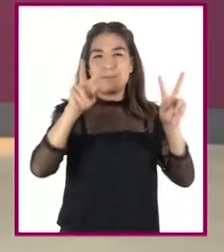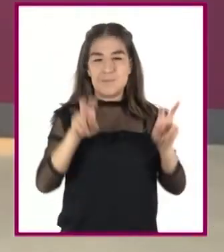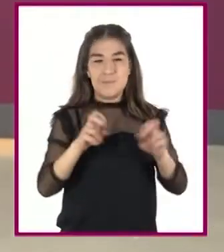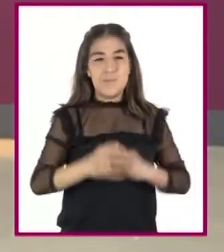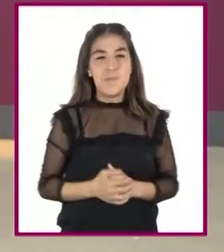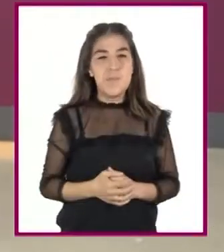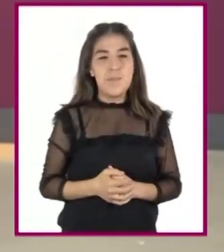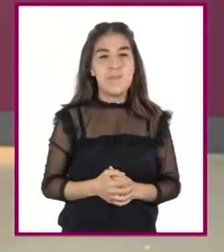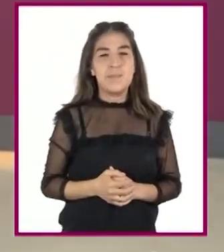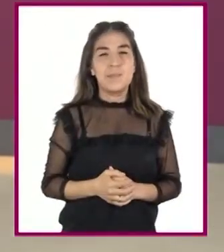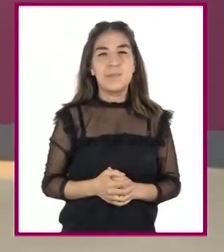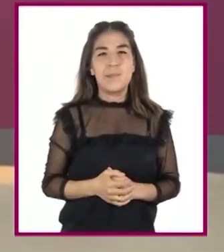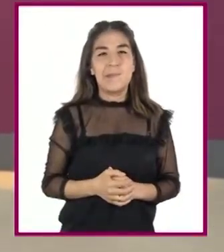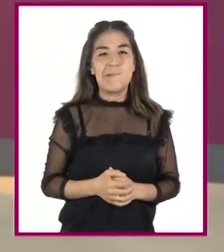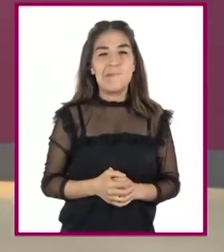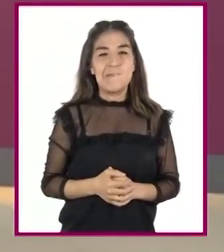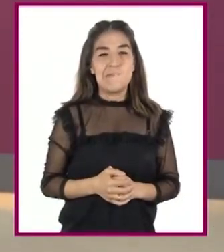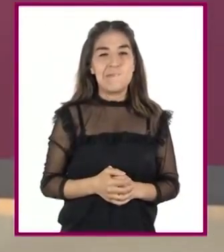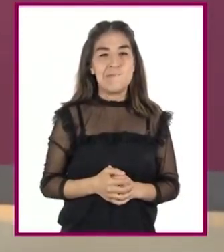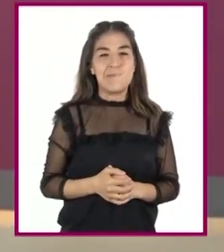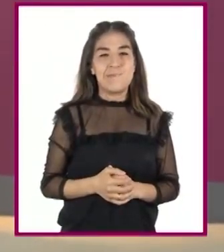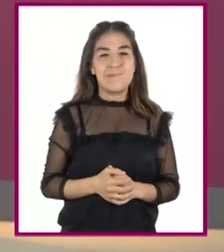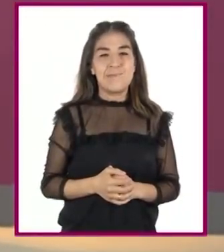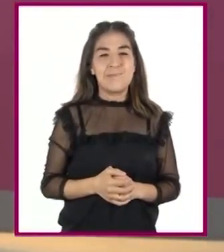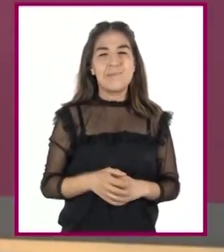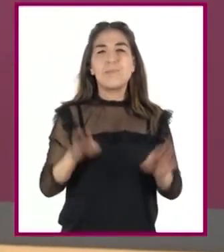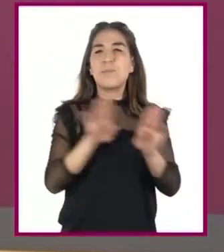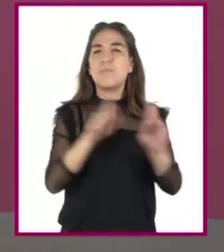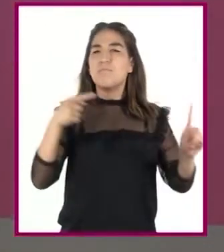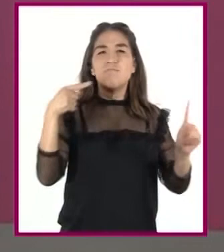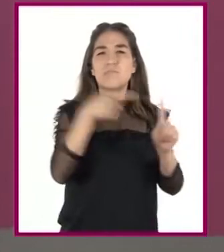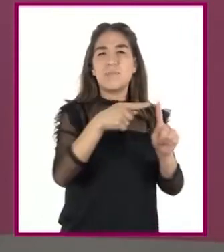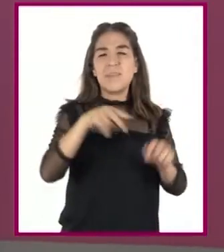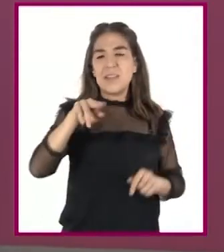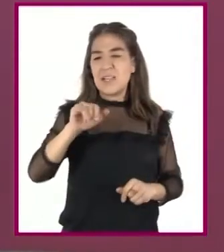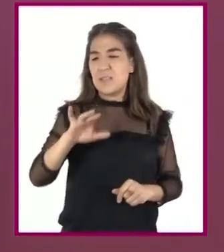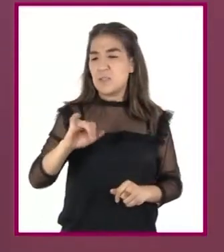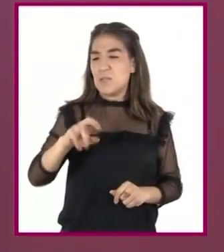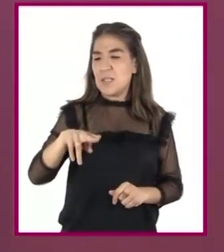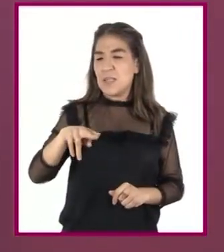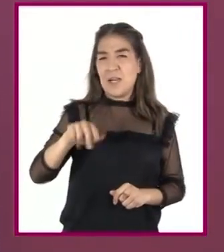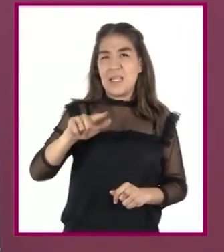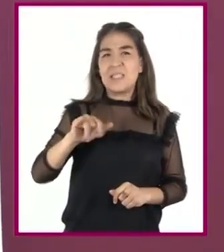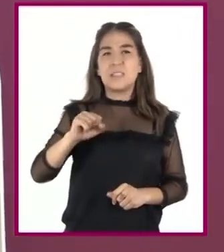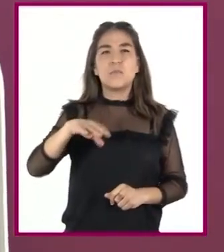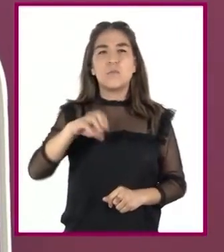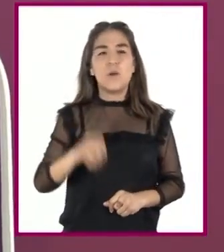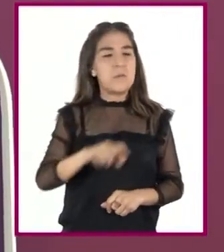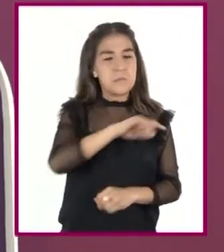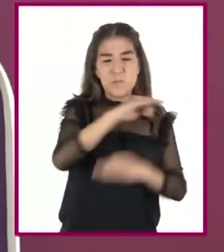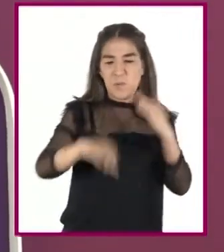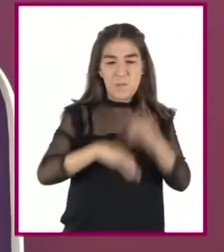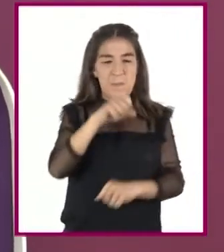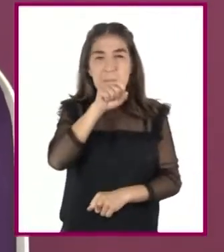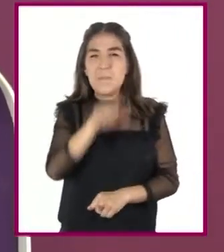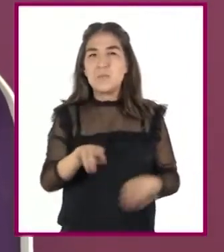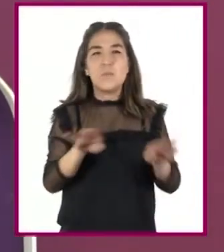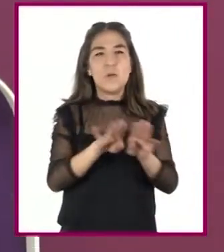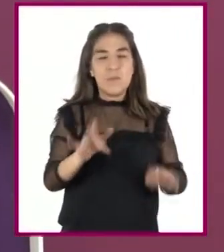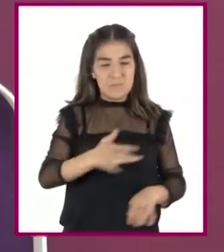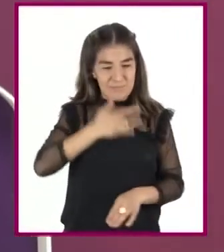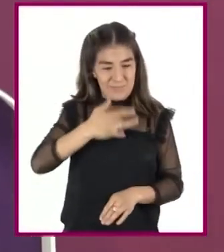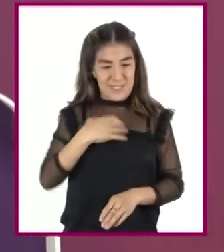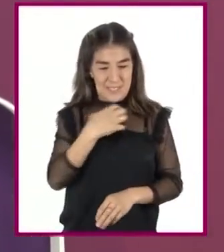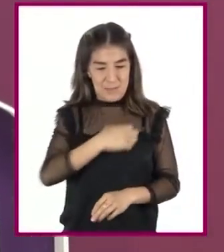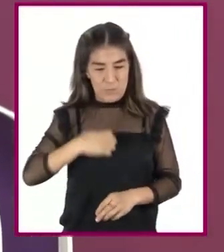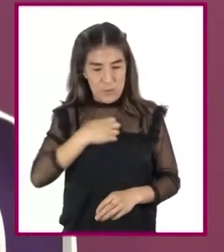la base del nacionalismo de todo tipo era la misma, la voluntad de la gente de identificarse